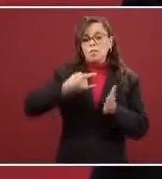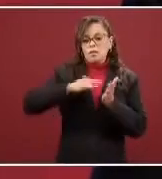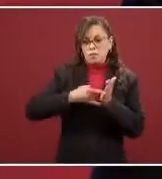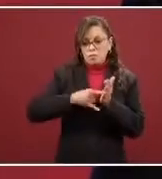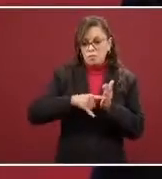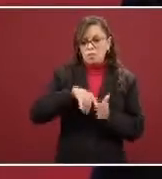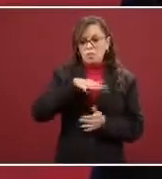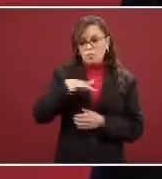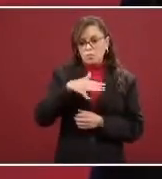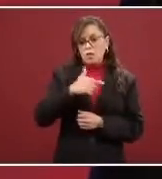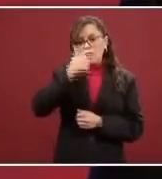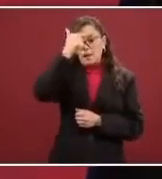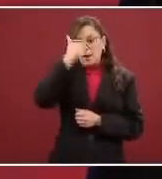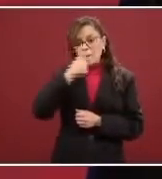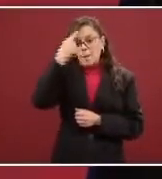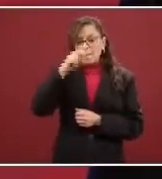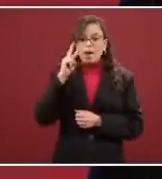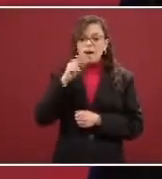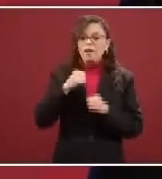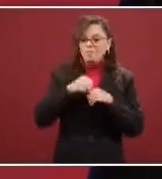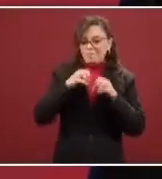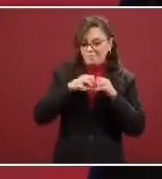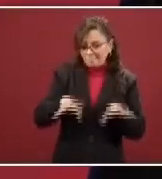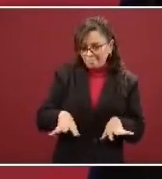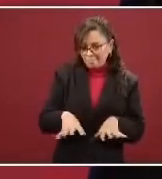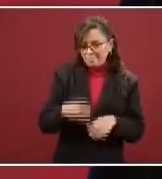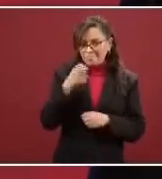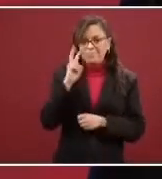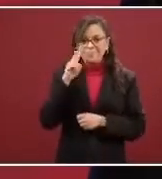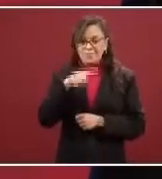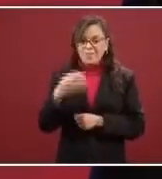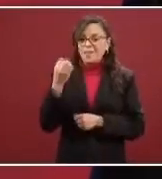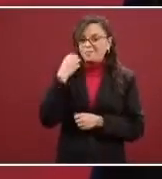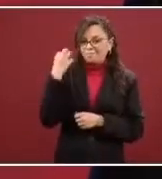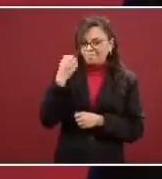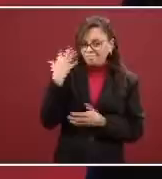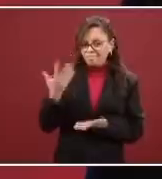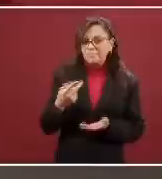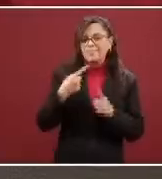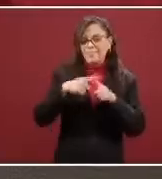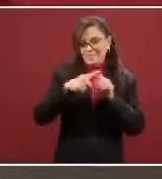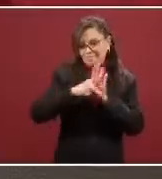ya sea en la noche, viendo las conferencias de prensa, pero bueno, el